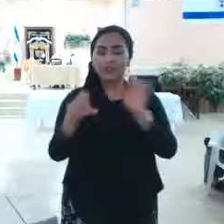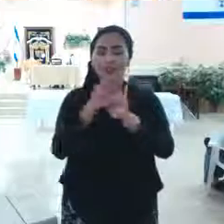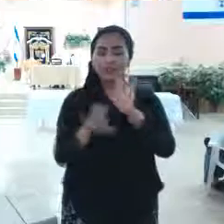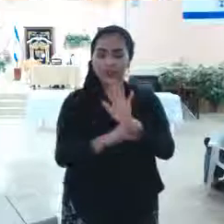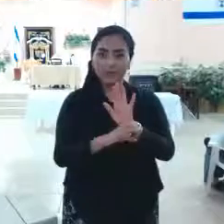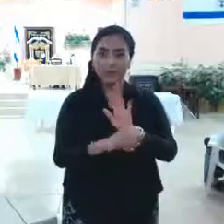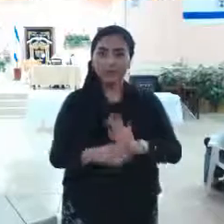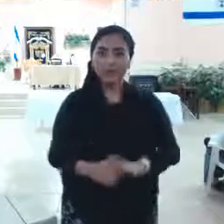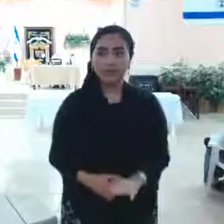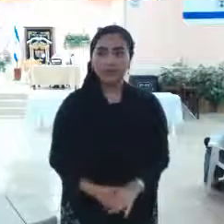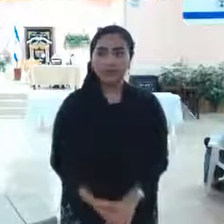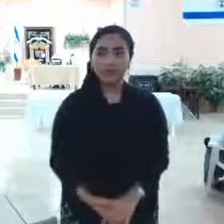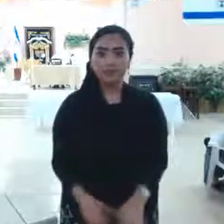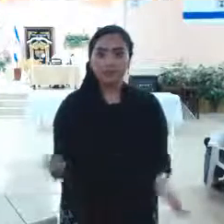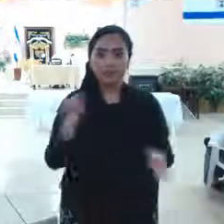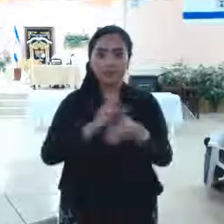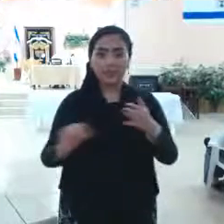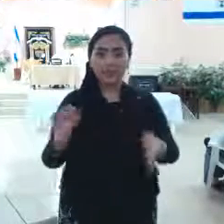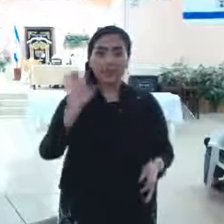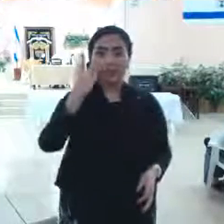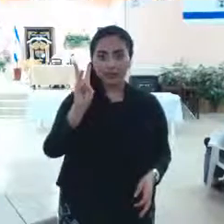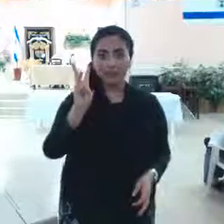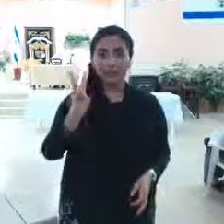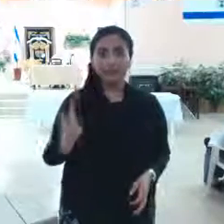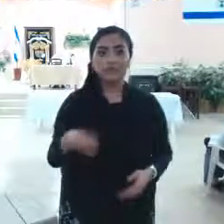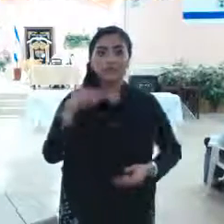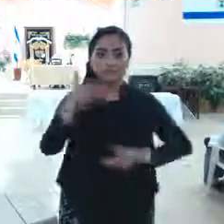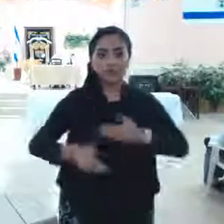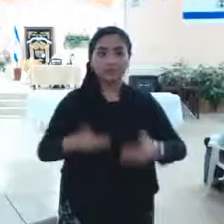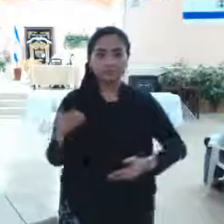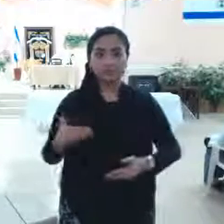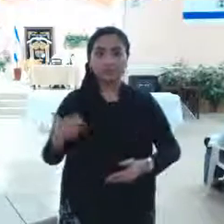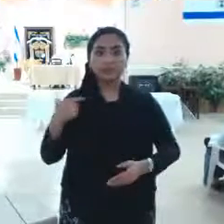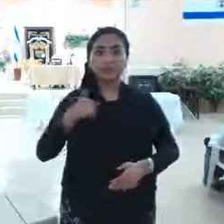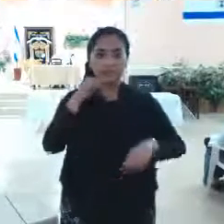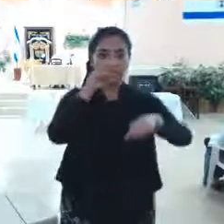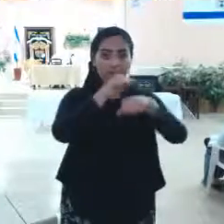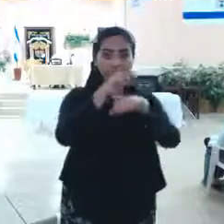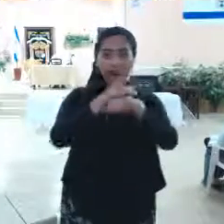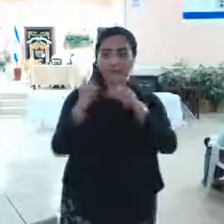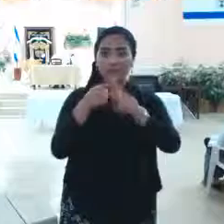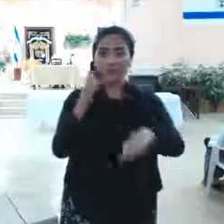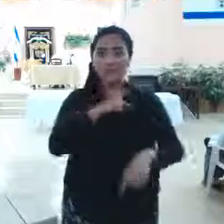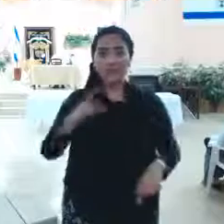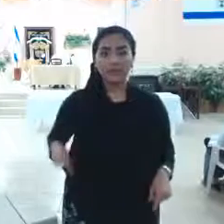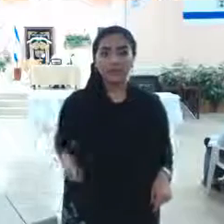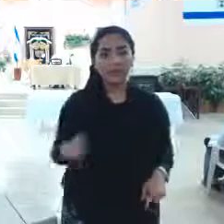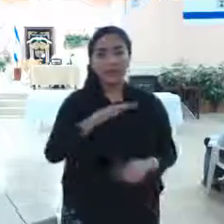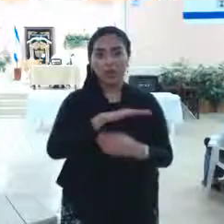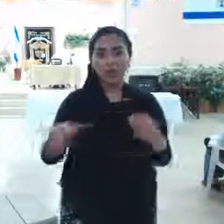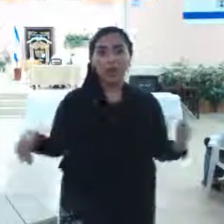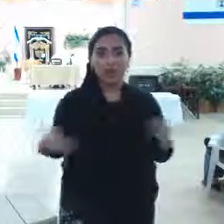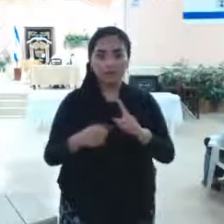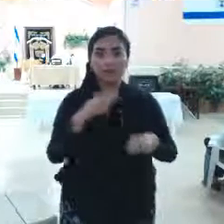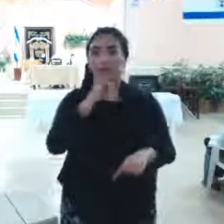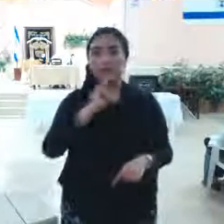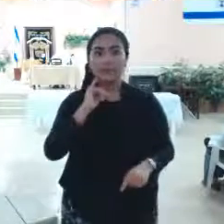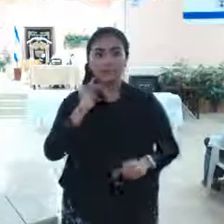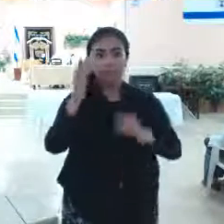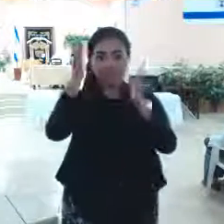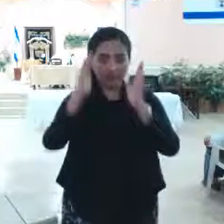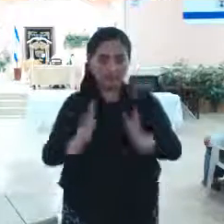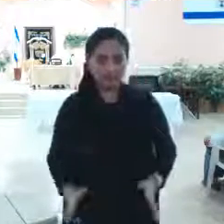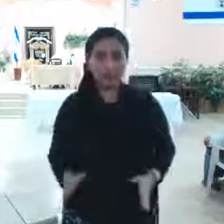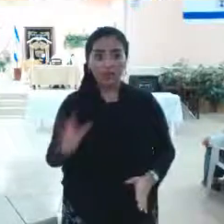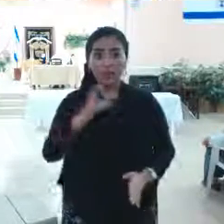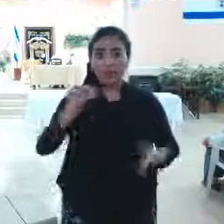is a first Verso commandment. 6. Verse 6. Fueron pues correos con cartas de mano del rey y de sus príncipes por toda Israel y Judá, como el rey lo había